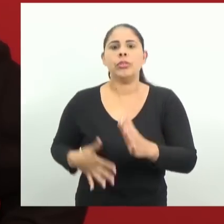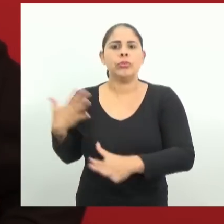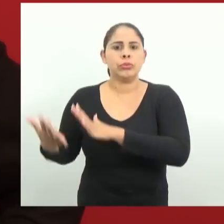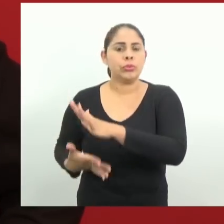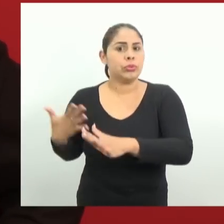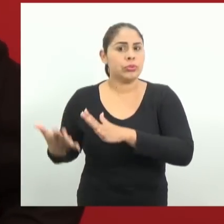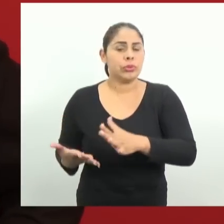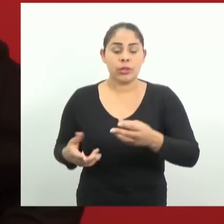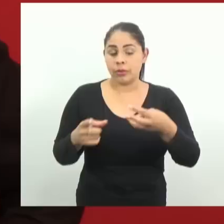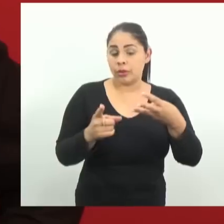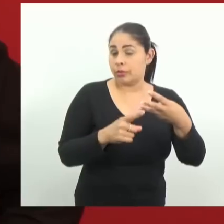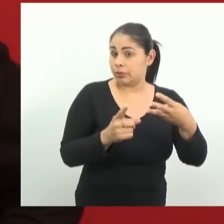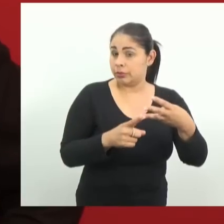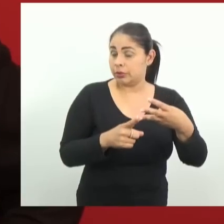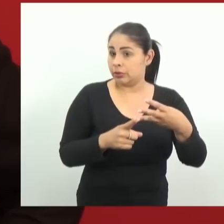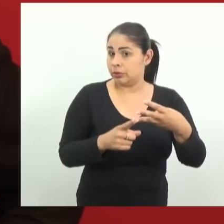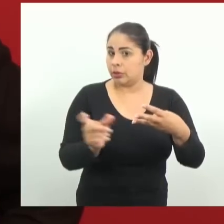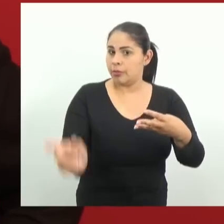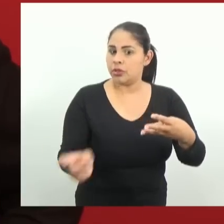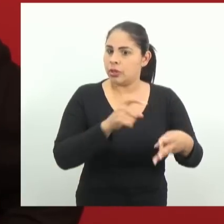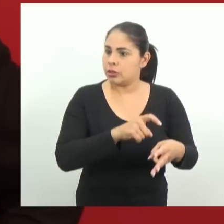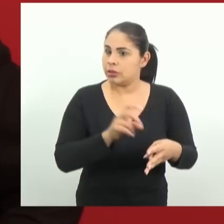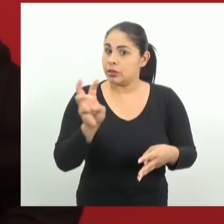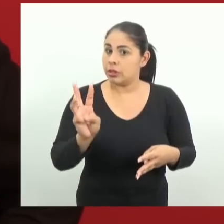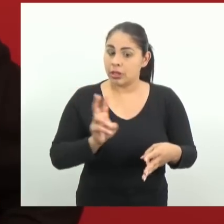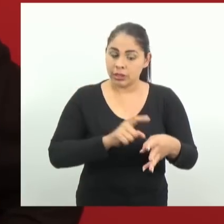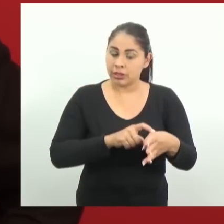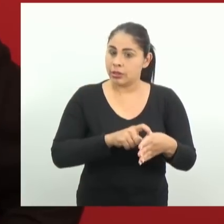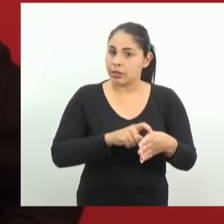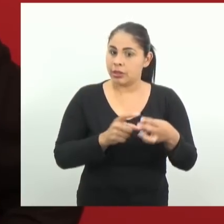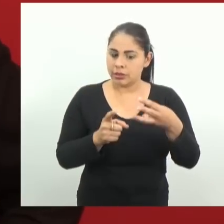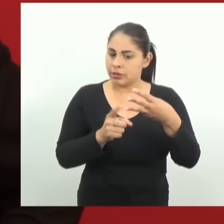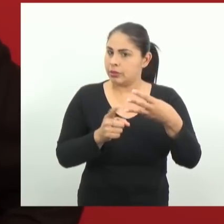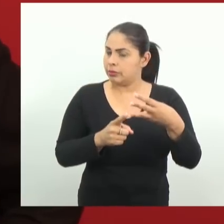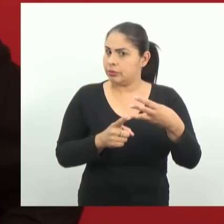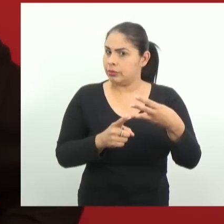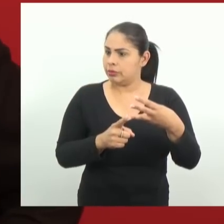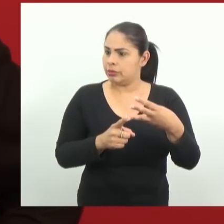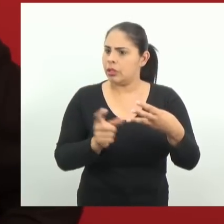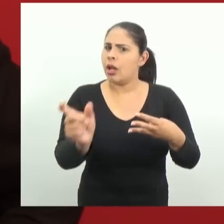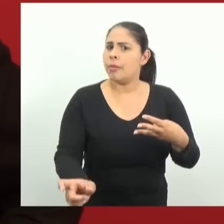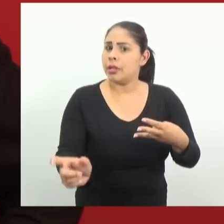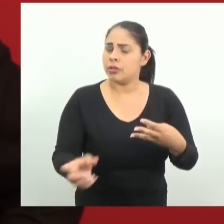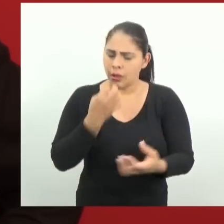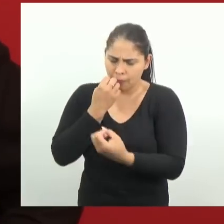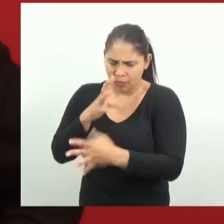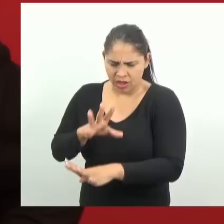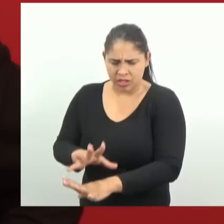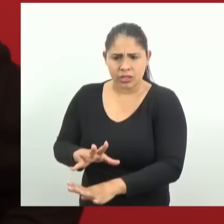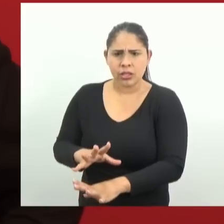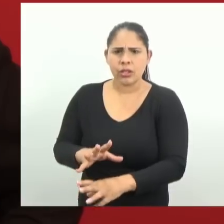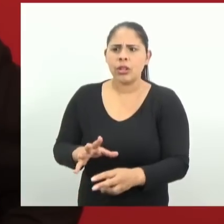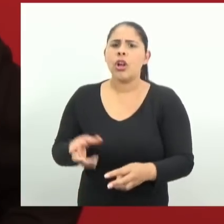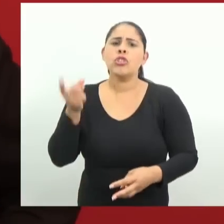Pero hay una tercera clase de personas, los bendecidos, y ellos hablan solo